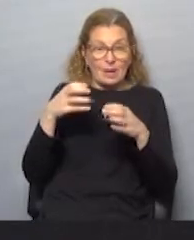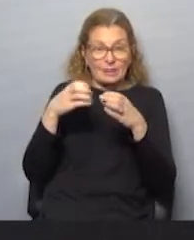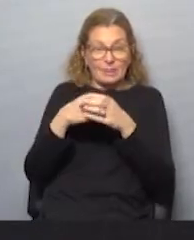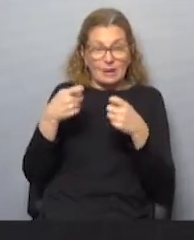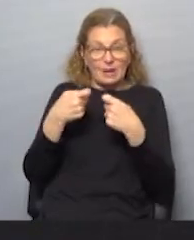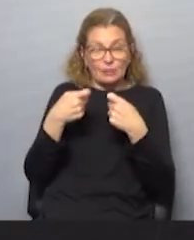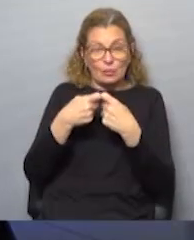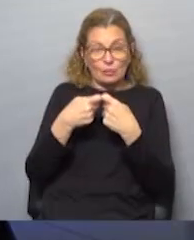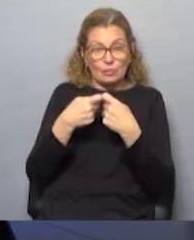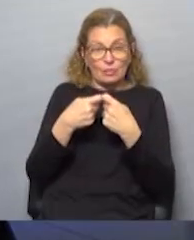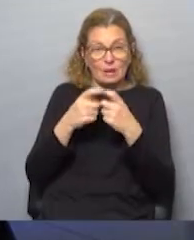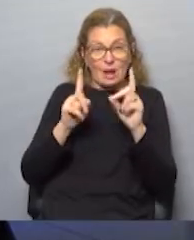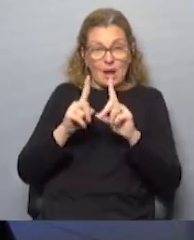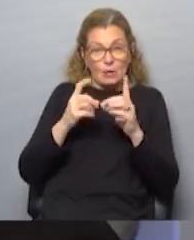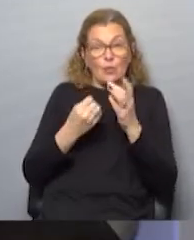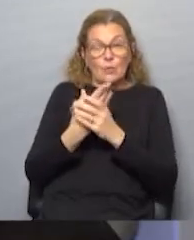socios novedades